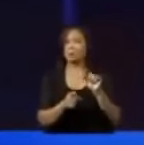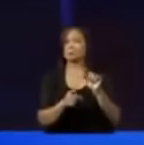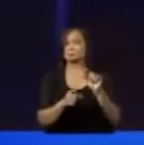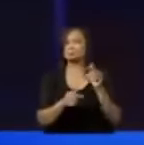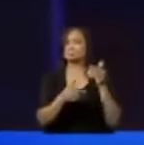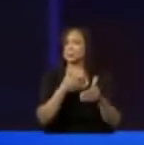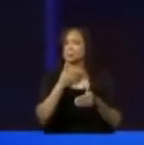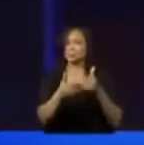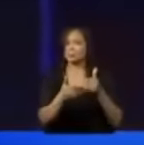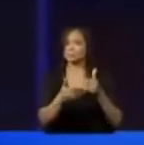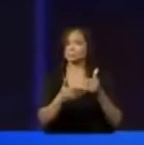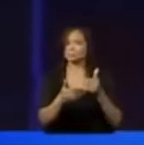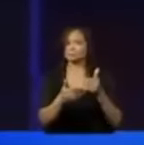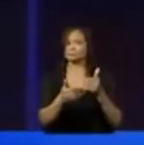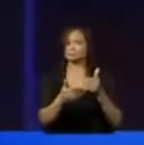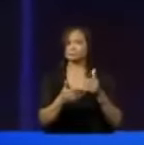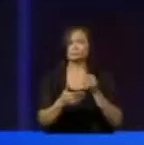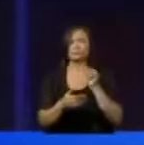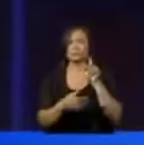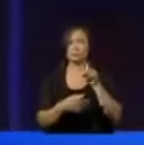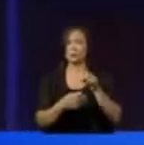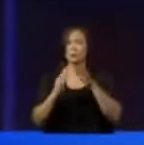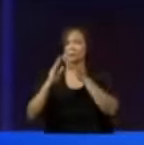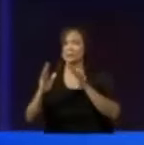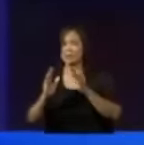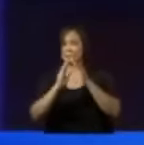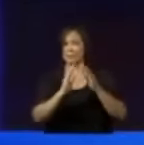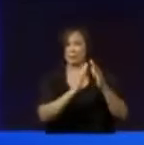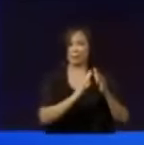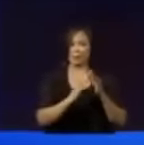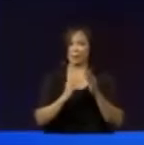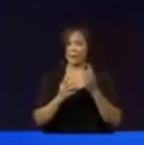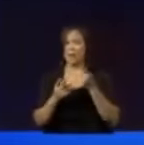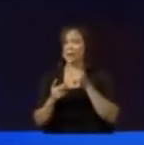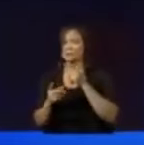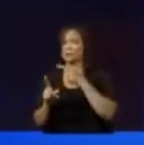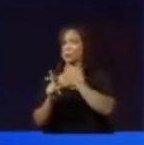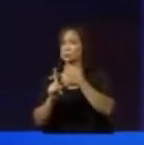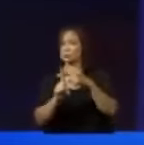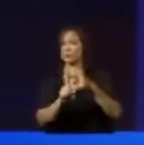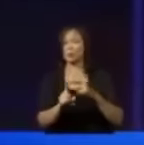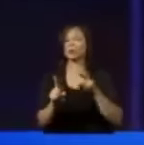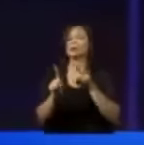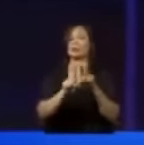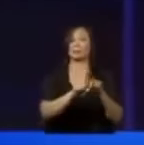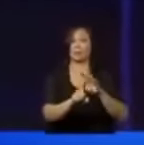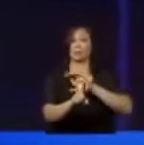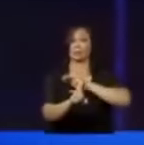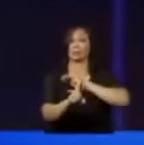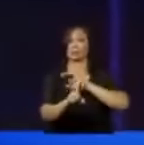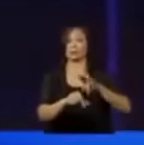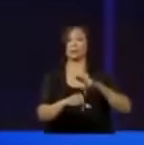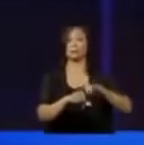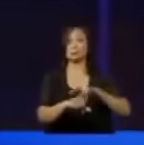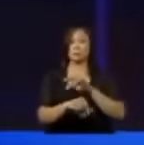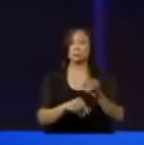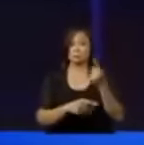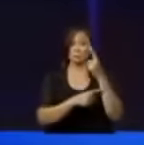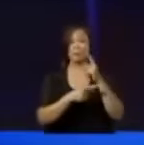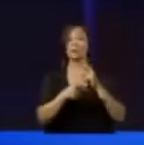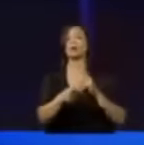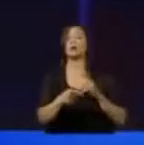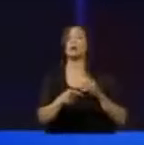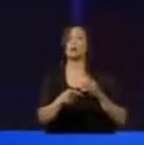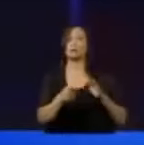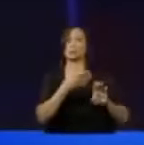pero no tenemos con esas casas de acogida, han tenido su efecto. Al mismo tiempo, a la Policía Nacional, para la